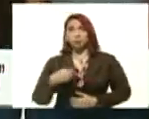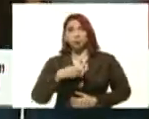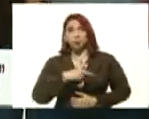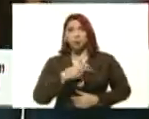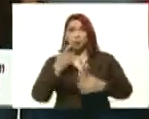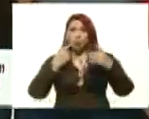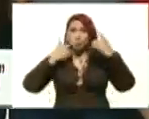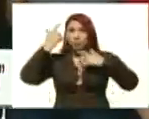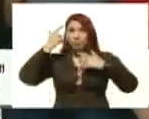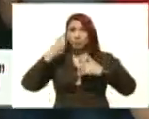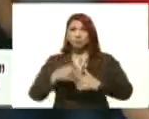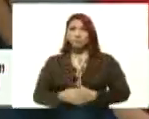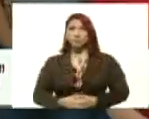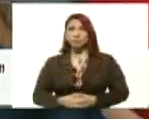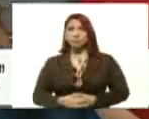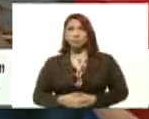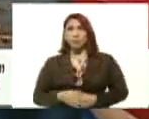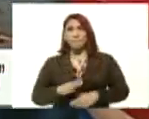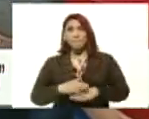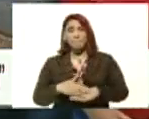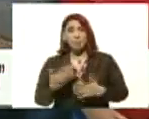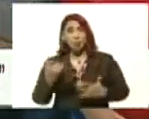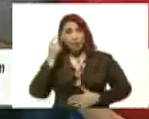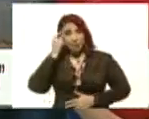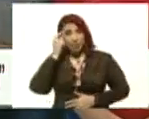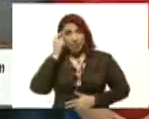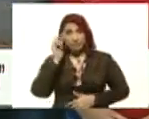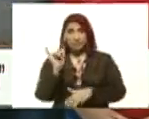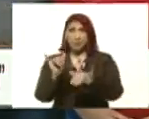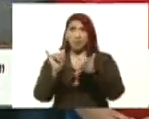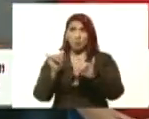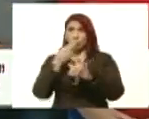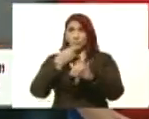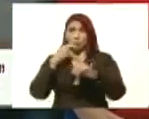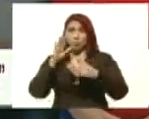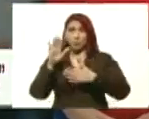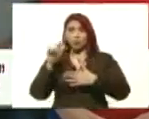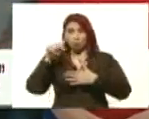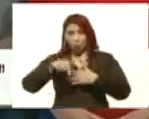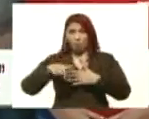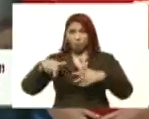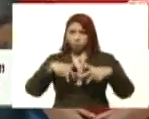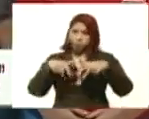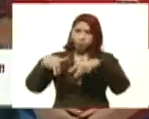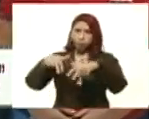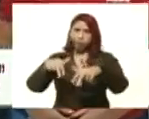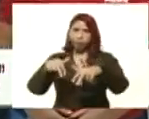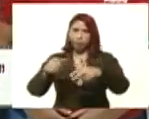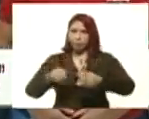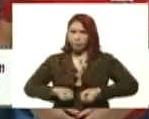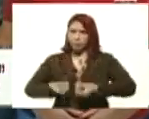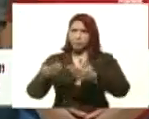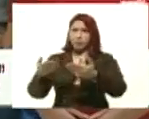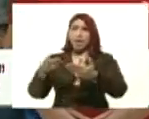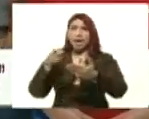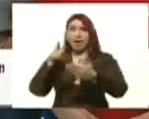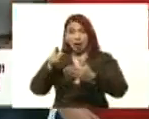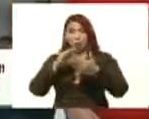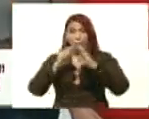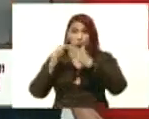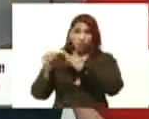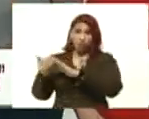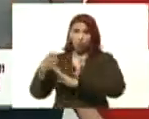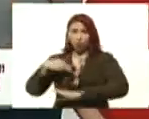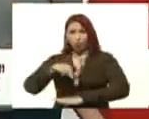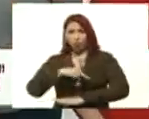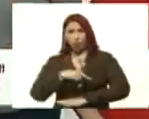comandante, porque ese día él se comprometió y pasar por aquí hoy, llegar aquí, entregarle esto a la comunidad, para